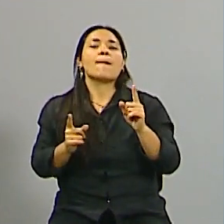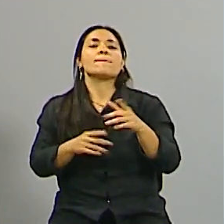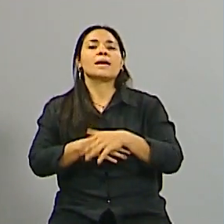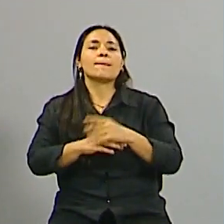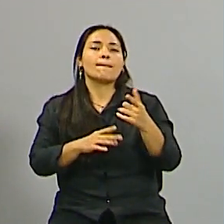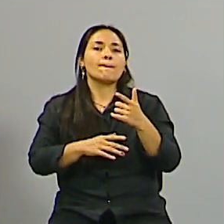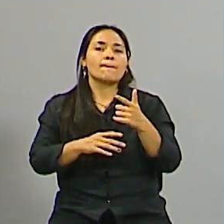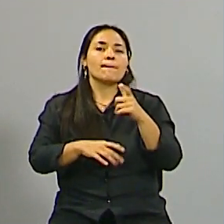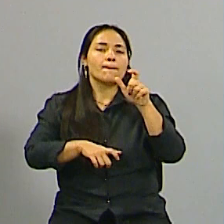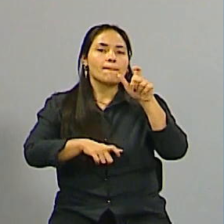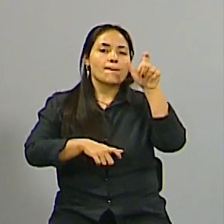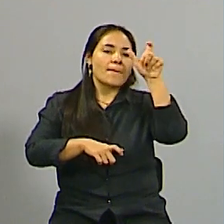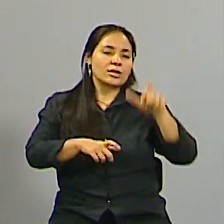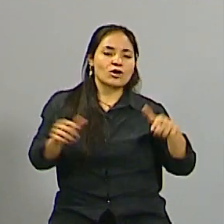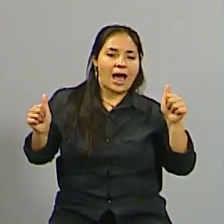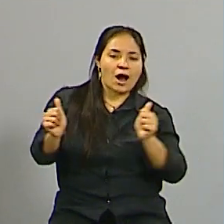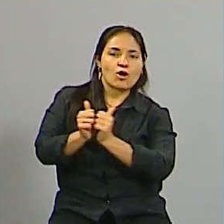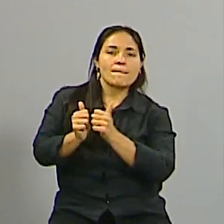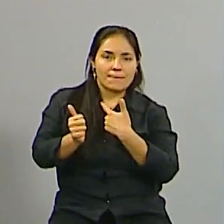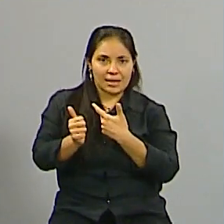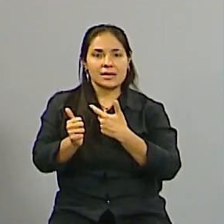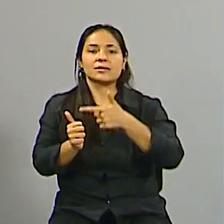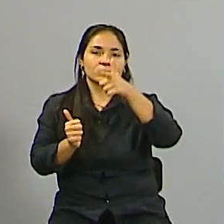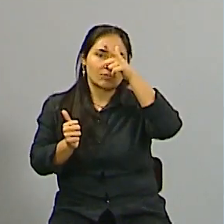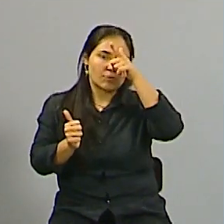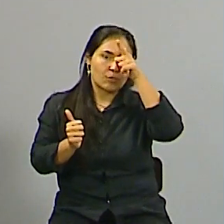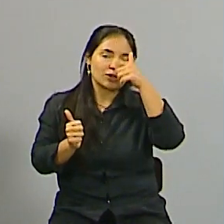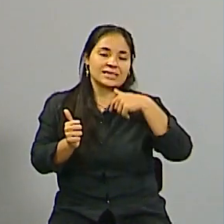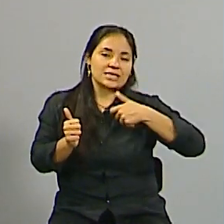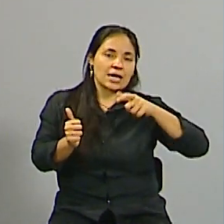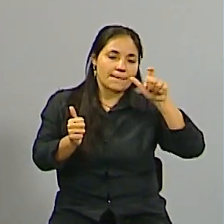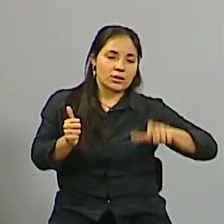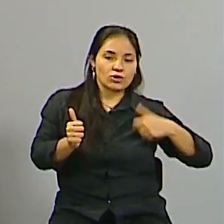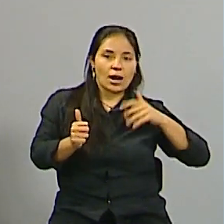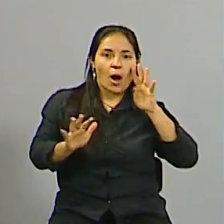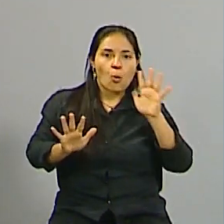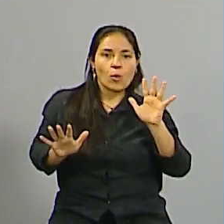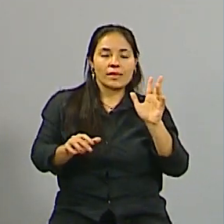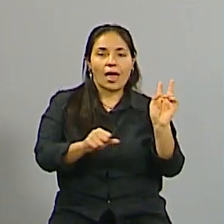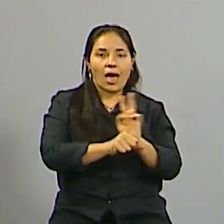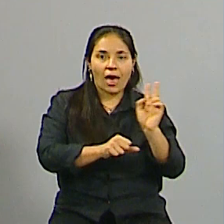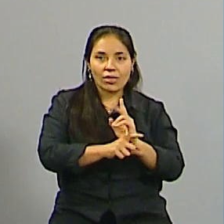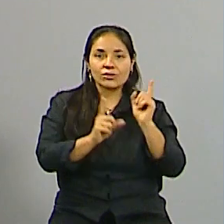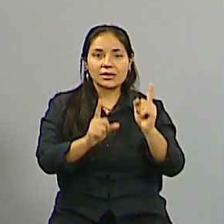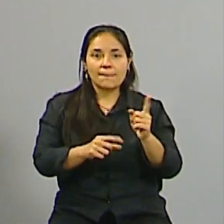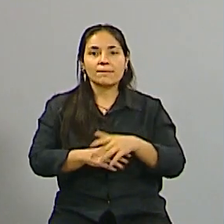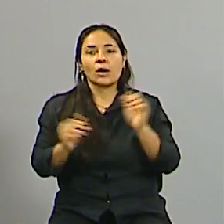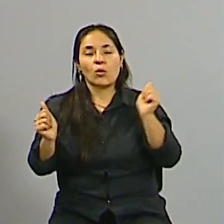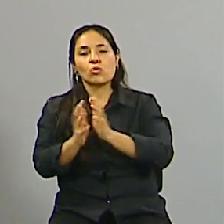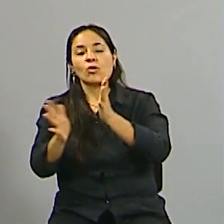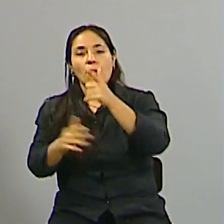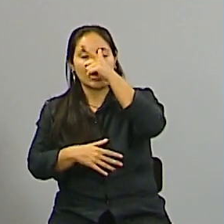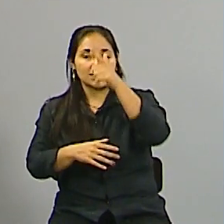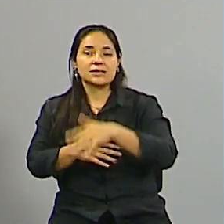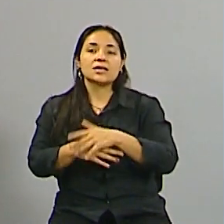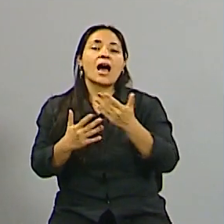año 2010. Obviamente que se perdió esa práctica de tener preventores formados y disuadiendo y complementando con la policía. Y la verdad que se